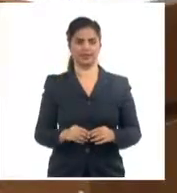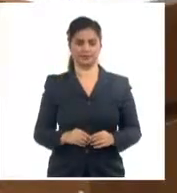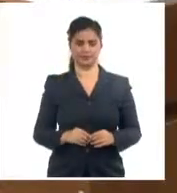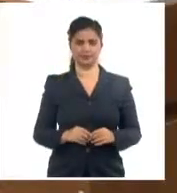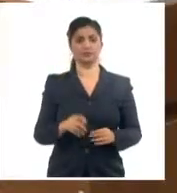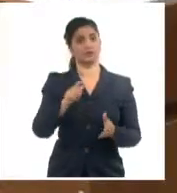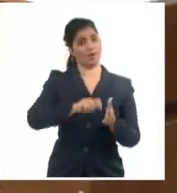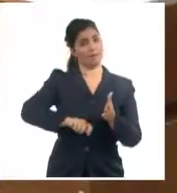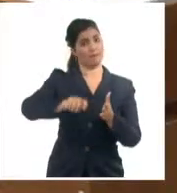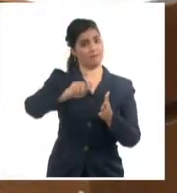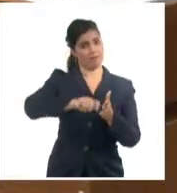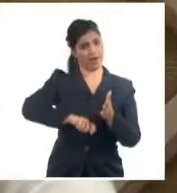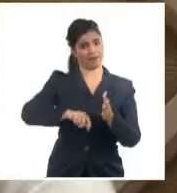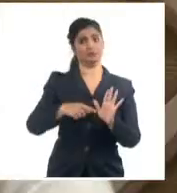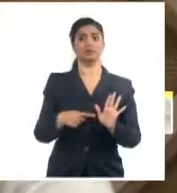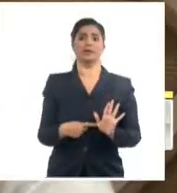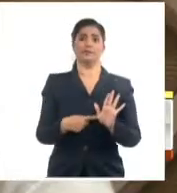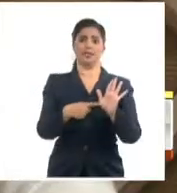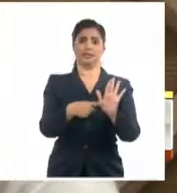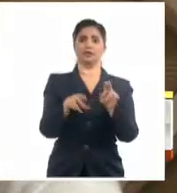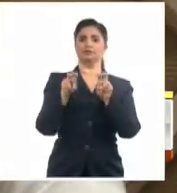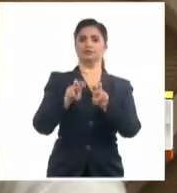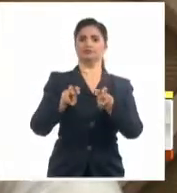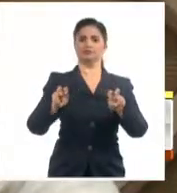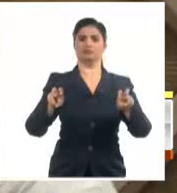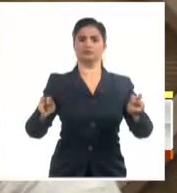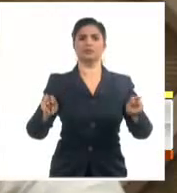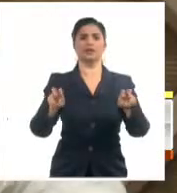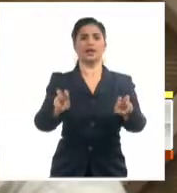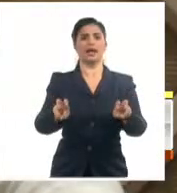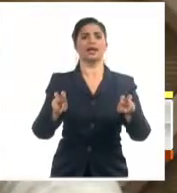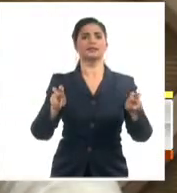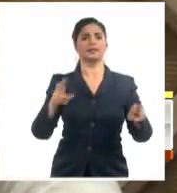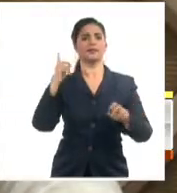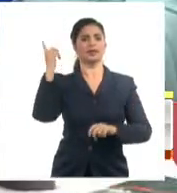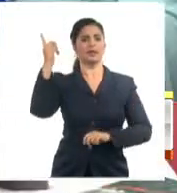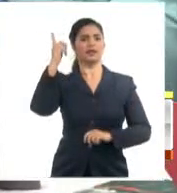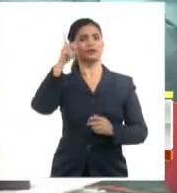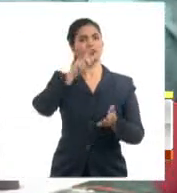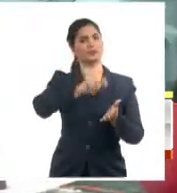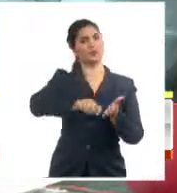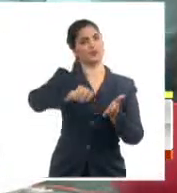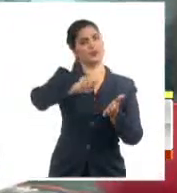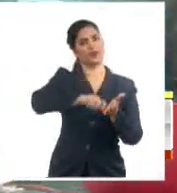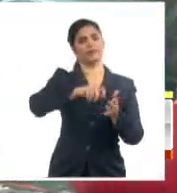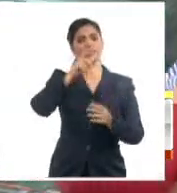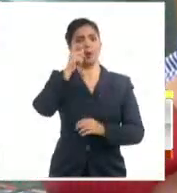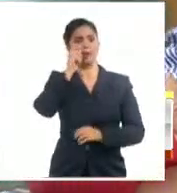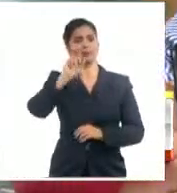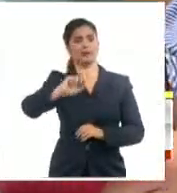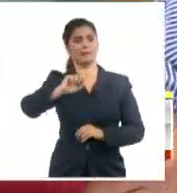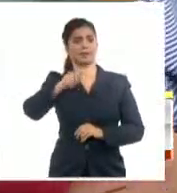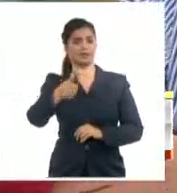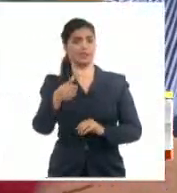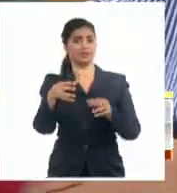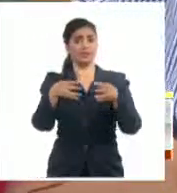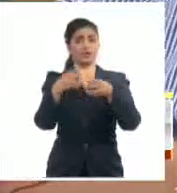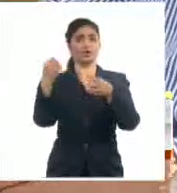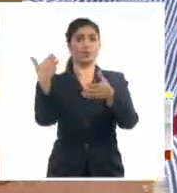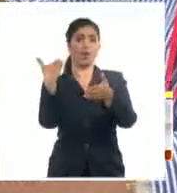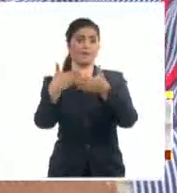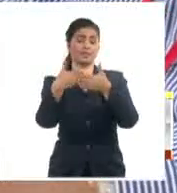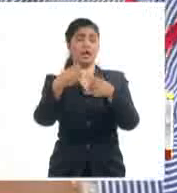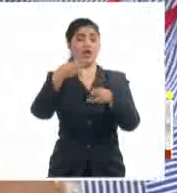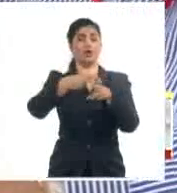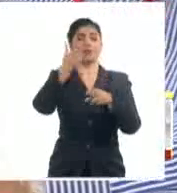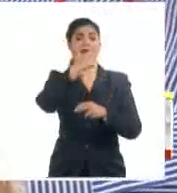En presentación ante la Comisión Agroalimentaria de la Asamblea Nacional del Poder Popular, el presidente de Ascuba, Julio Andrés García Pérez, afirmó